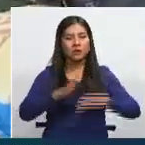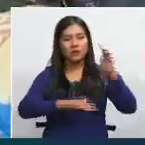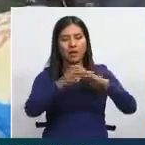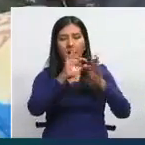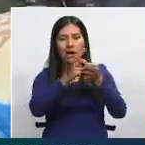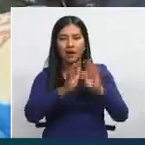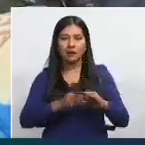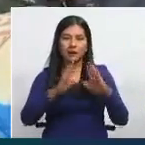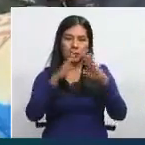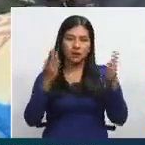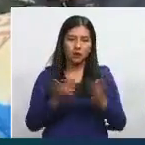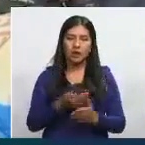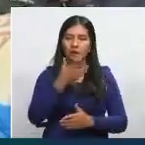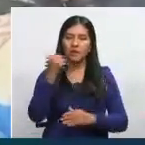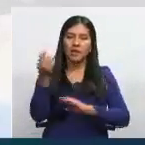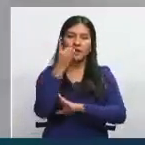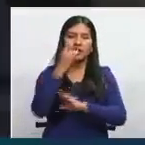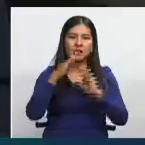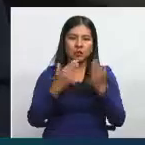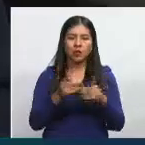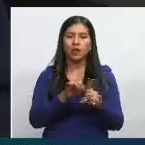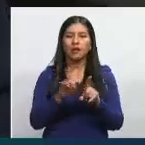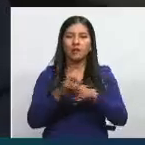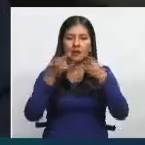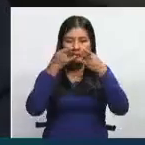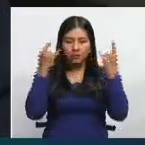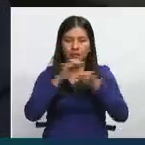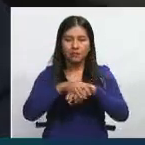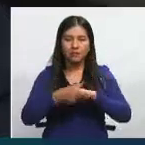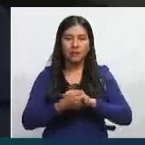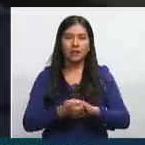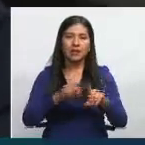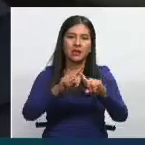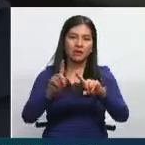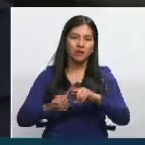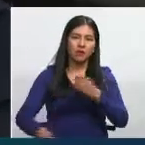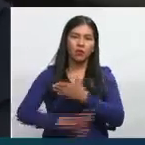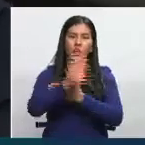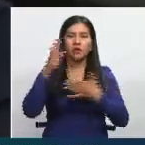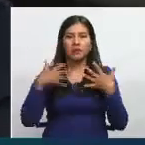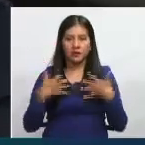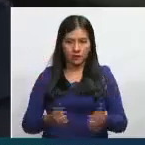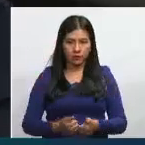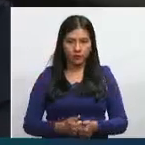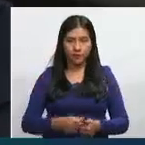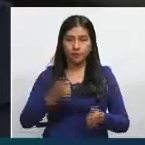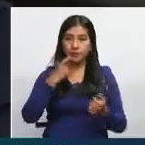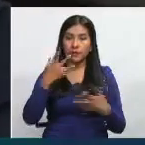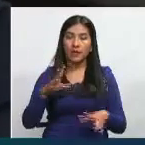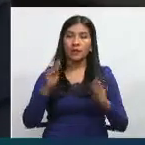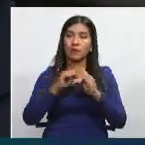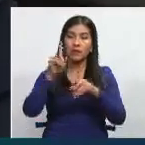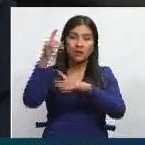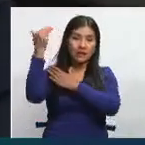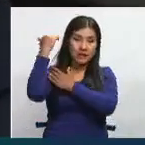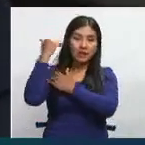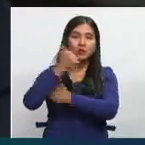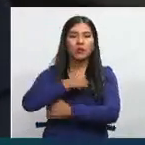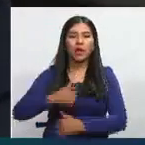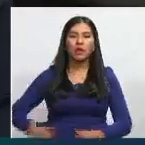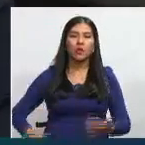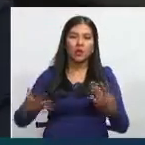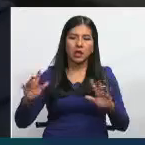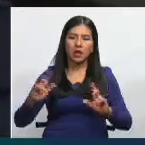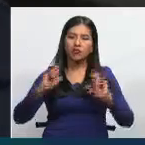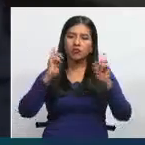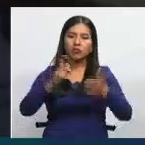bioseguridad, además del mejoramiento del desayuno escolar. Por ejemplo, el alcalde de Santa Cruz ya llegó el lote de computadoras. El alcalde de